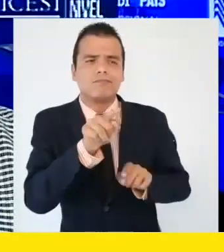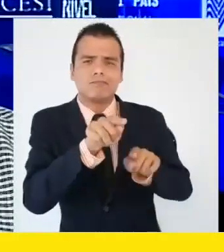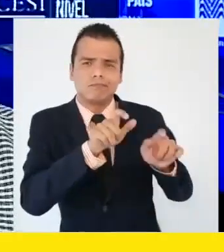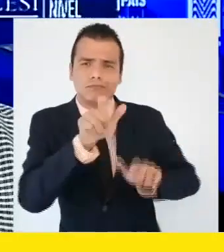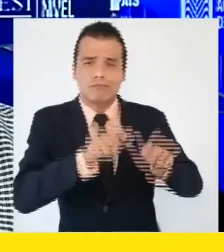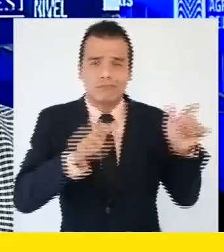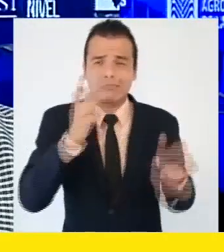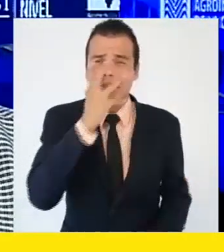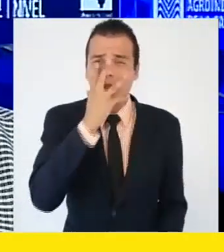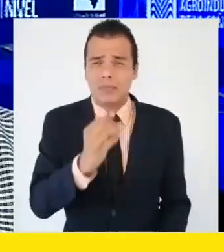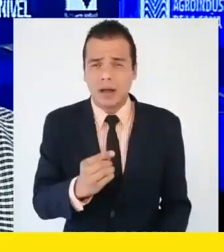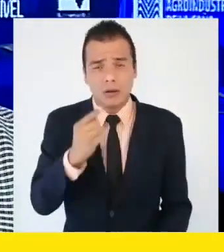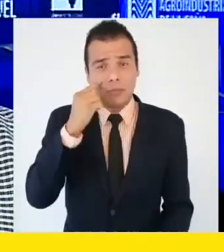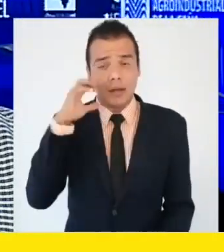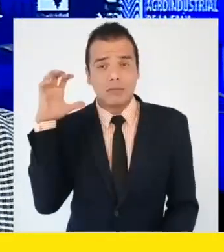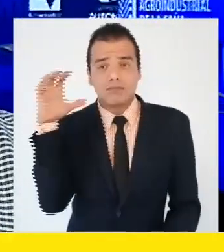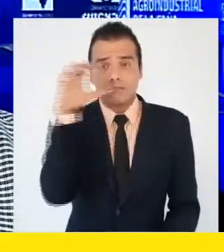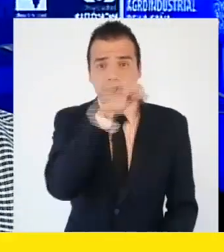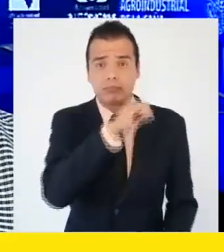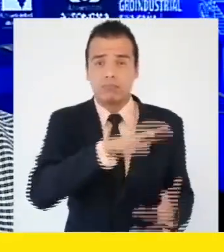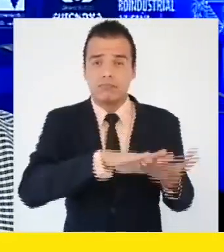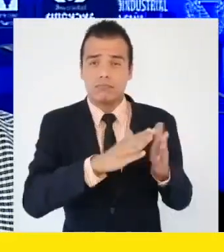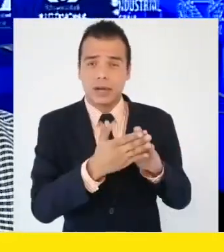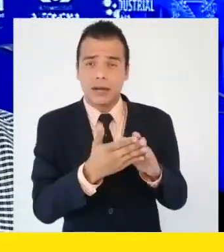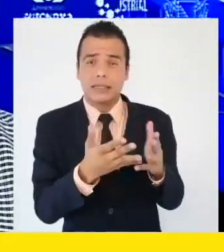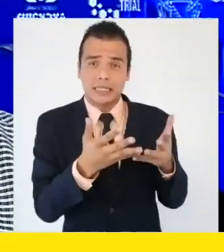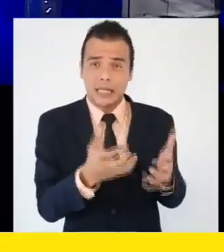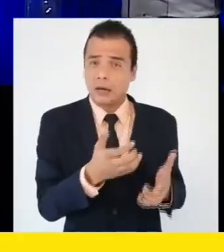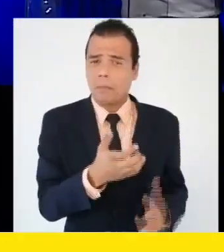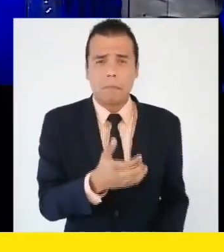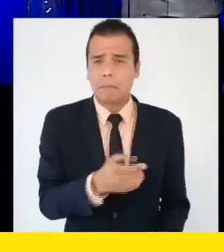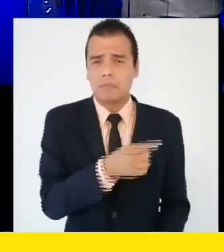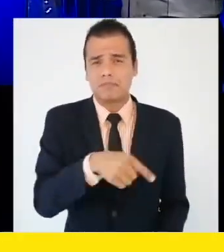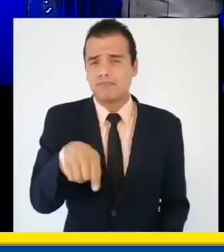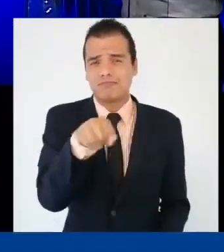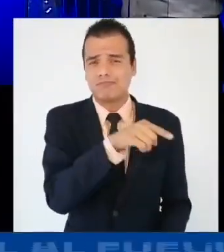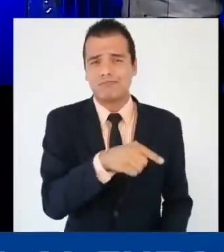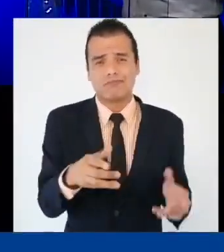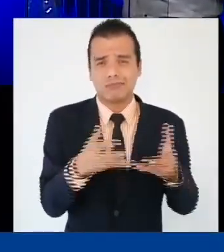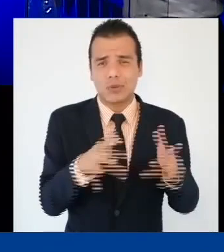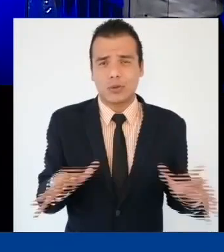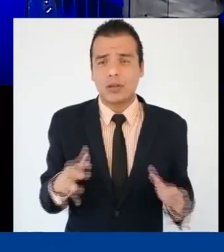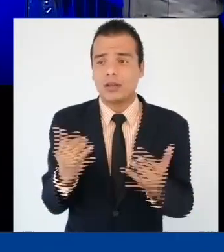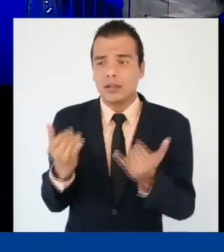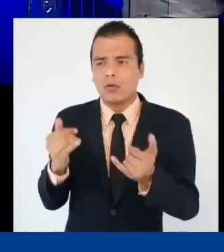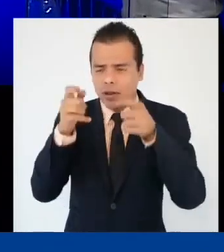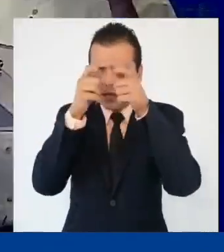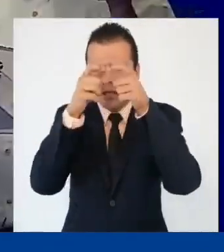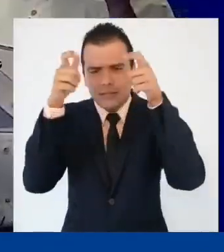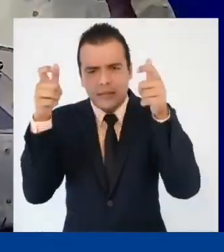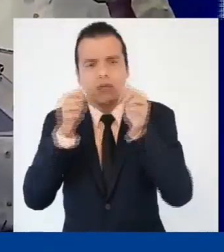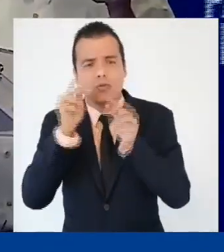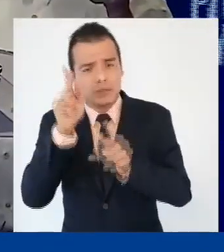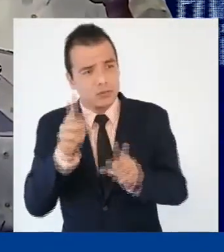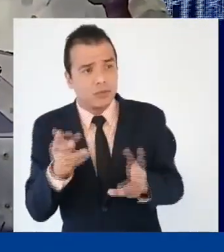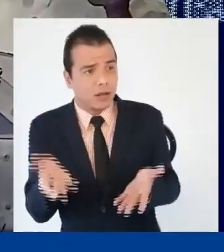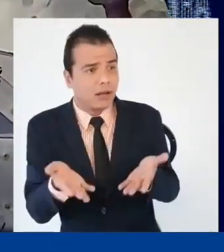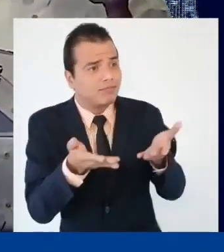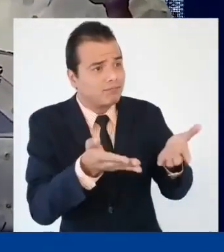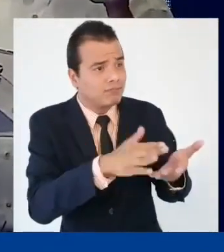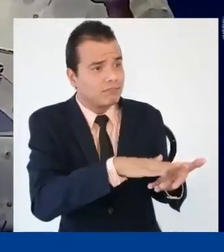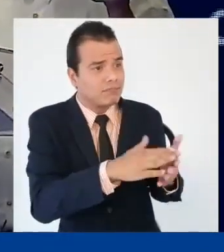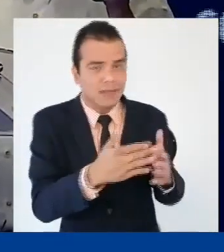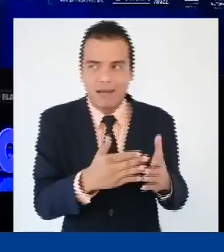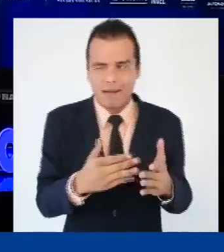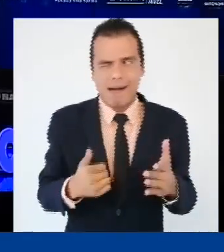quieren la paz y aprovechan esa generosidad de la oferta del Estado y de la ciudadanía para construir la paz, para abusar y seguir cometiendo